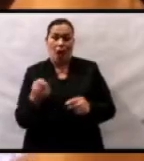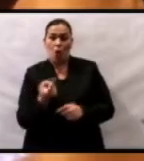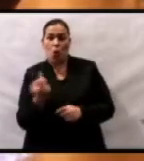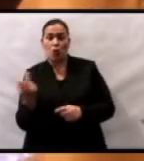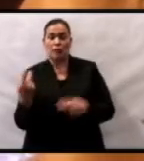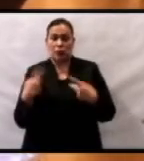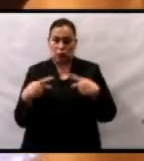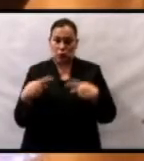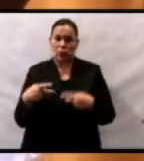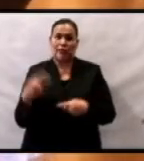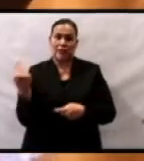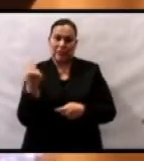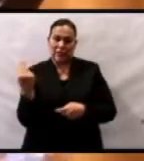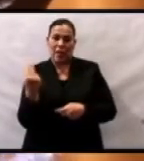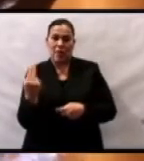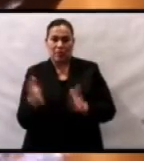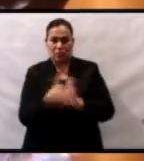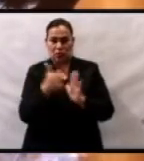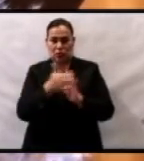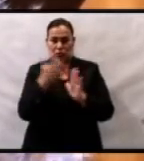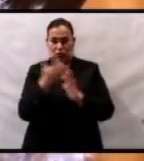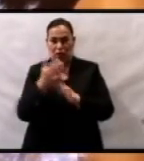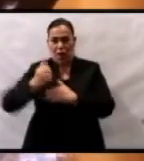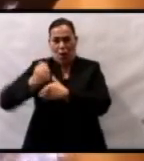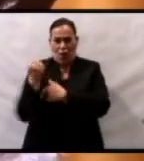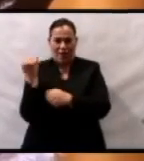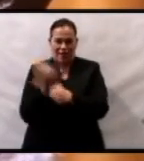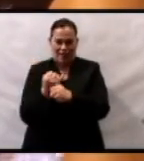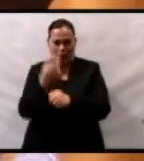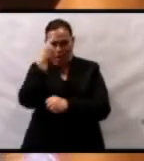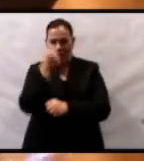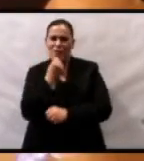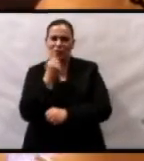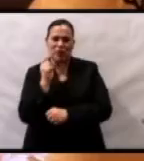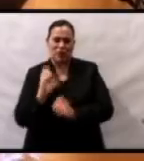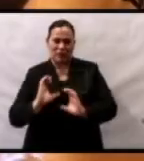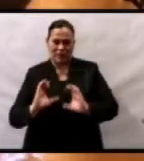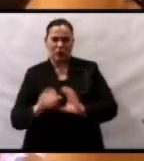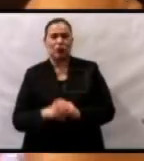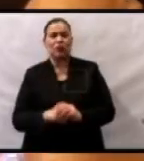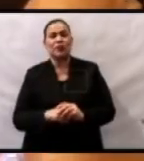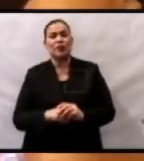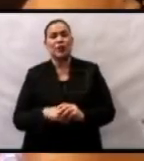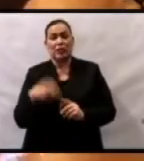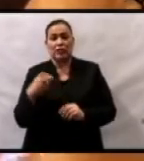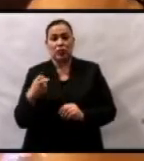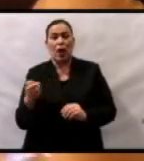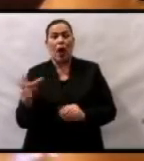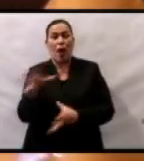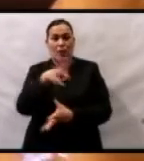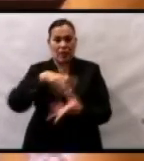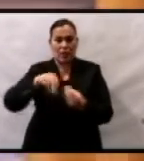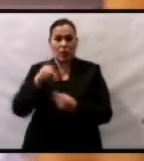guardería infantil de Capilla de Guadalupe, equiparon la unidad de rehabilitación, habilitamos un albergue y en área de